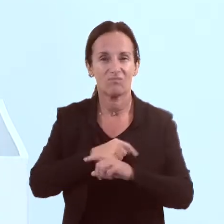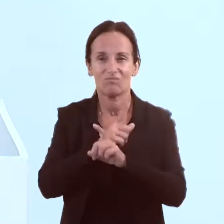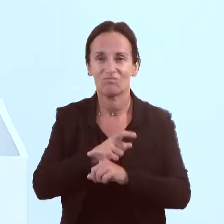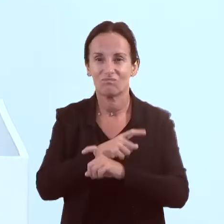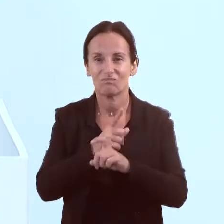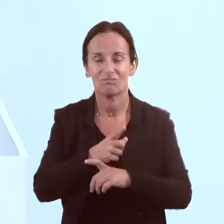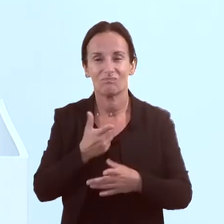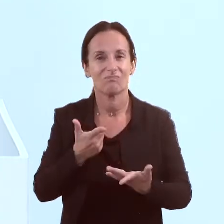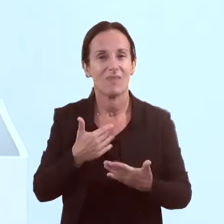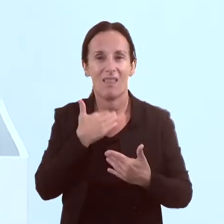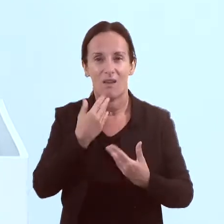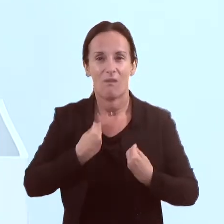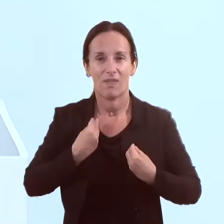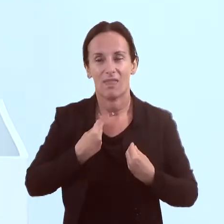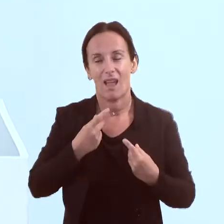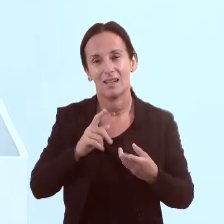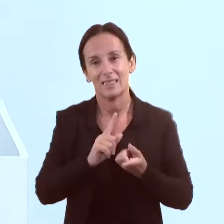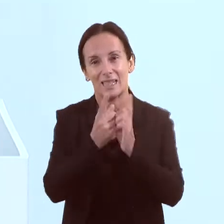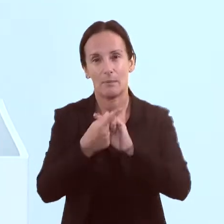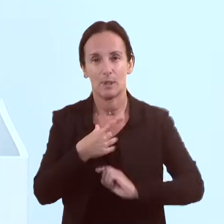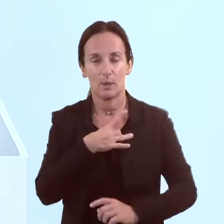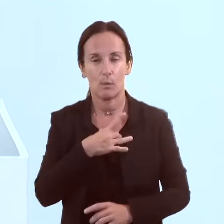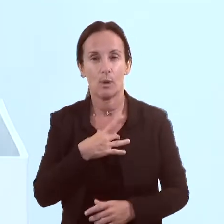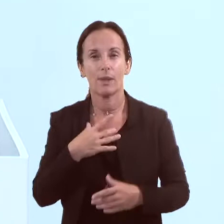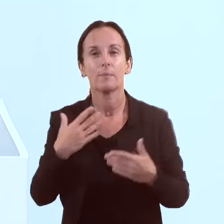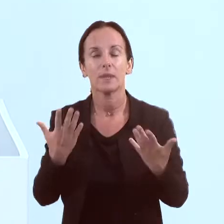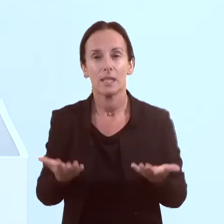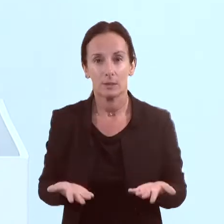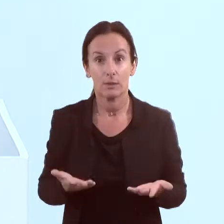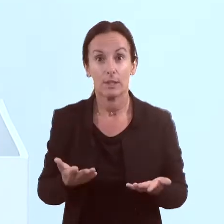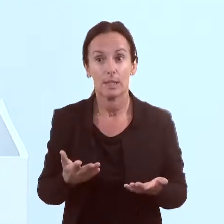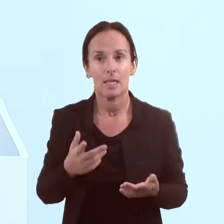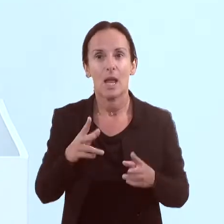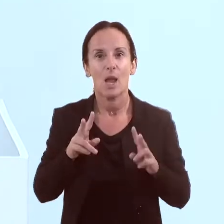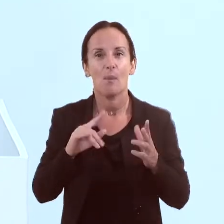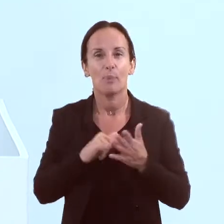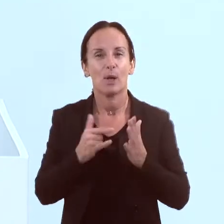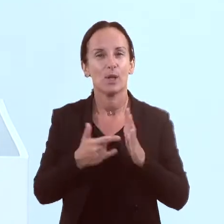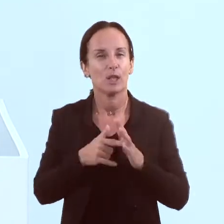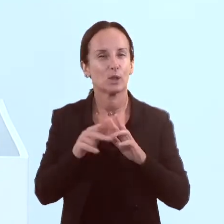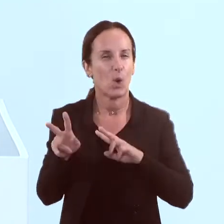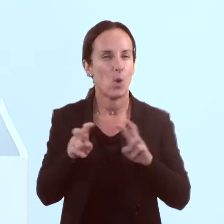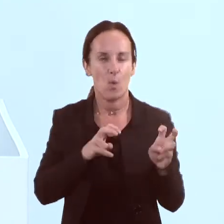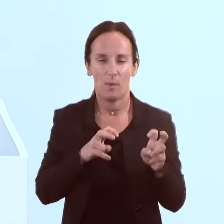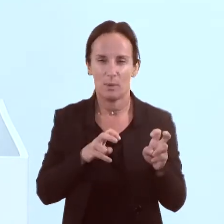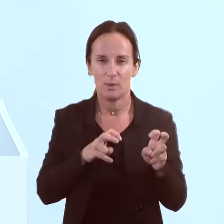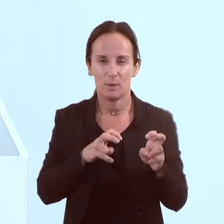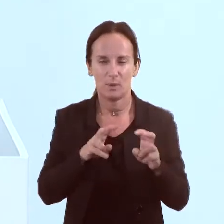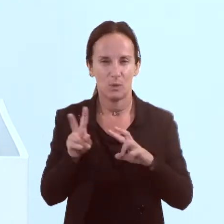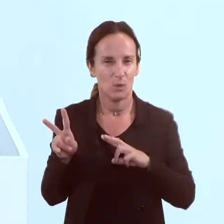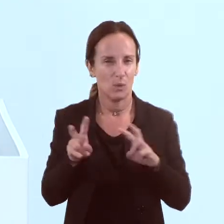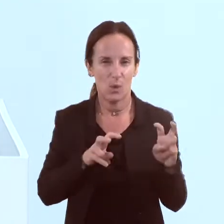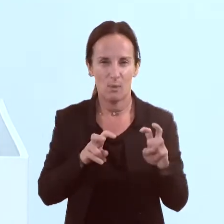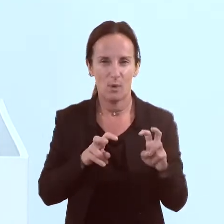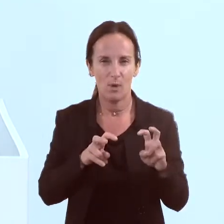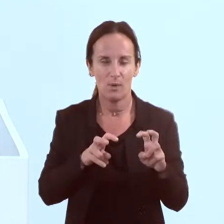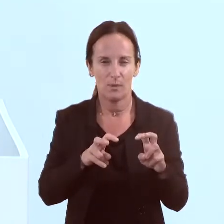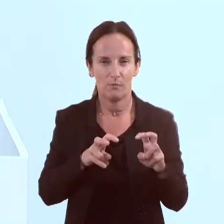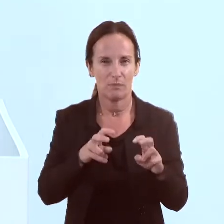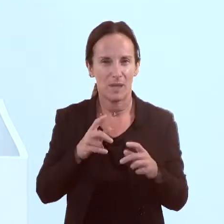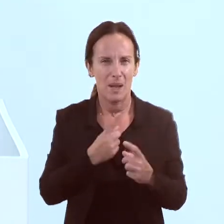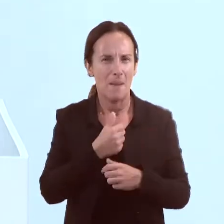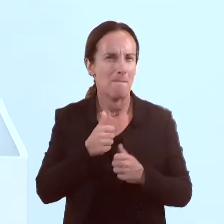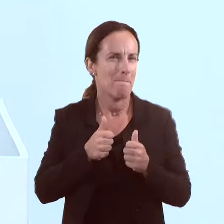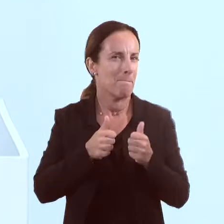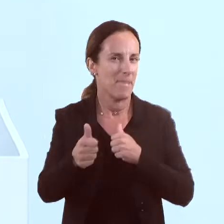otro tipo de vidas, ¿no? En ese sentido vamos a pilotar un proyecto totalmente, una experiencia totalmente pionera